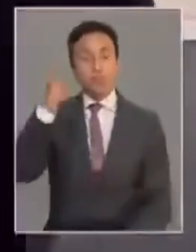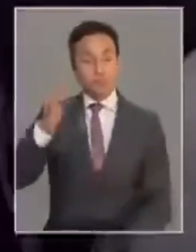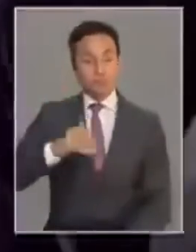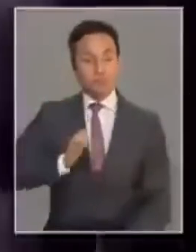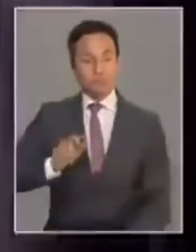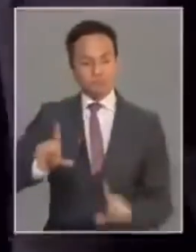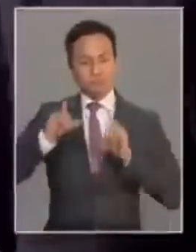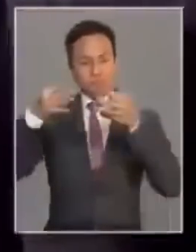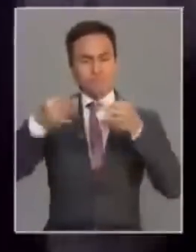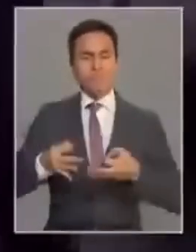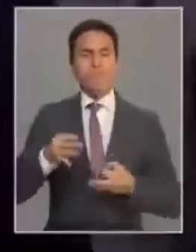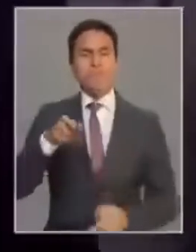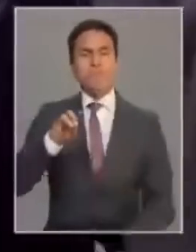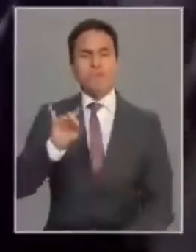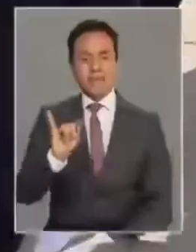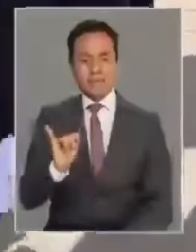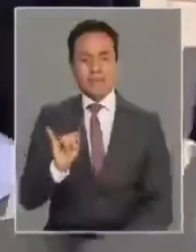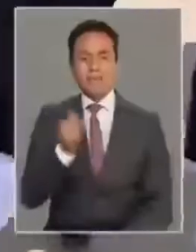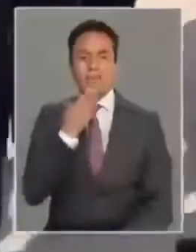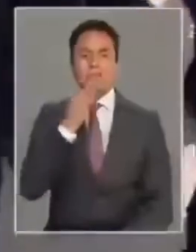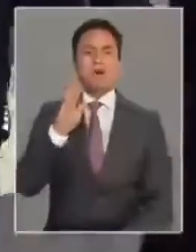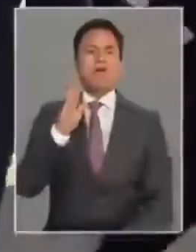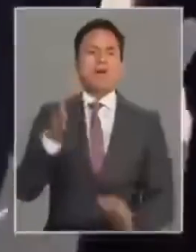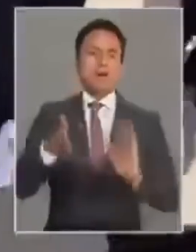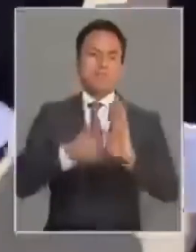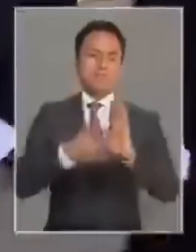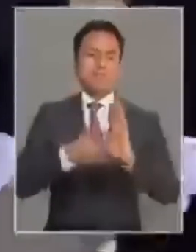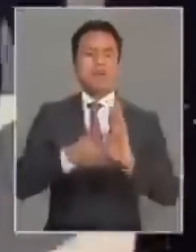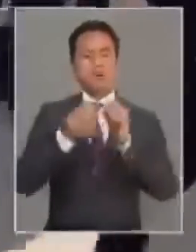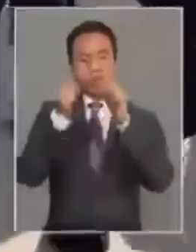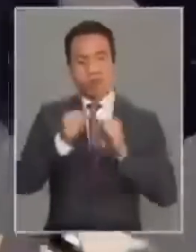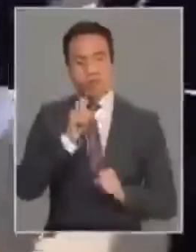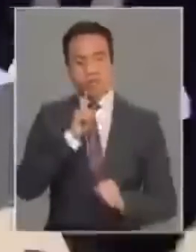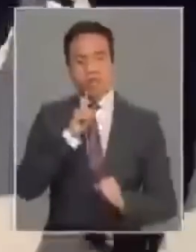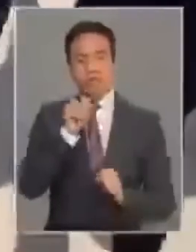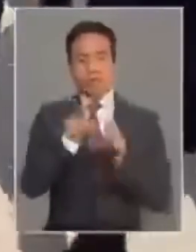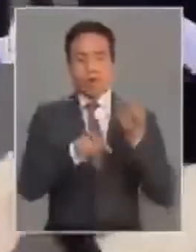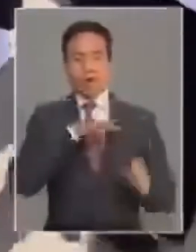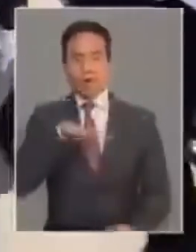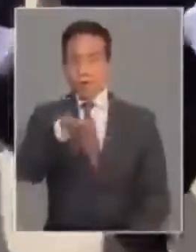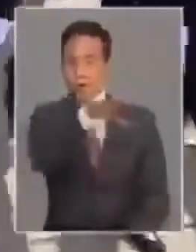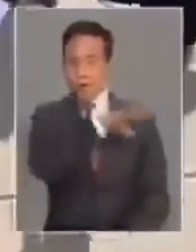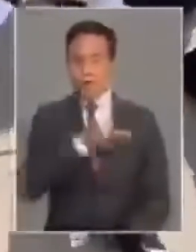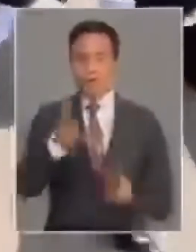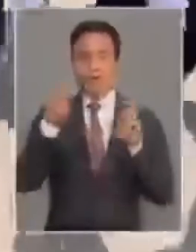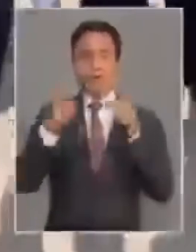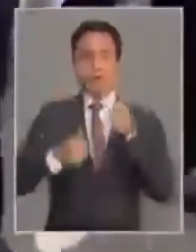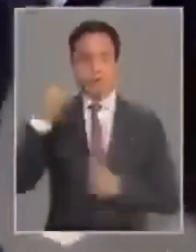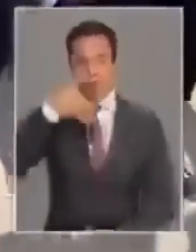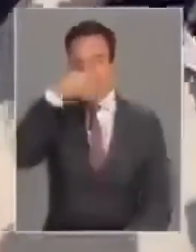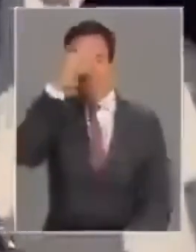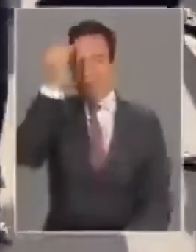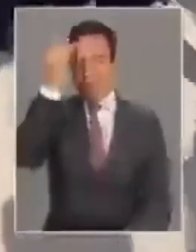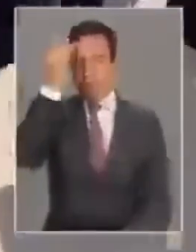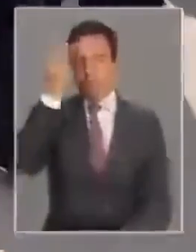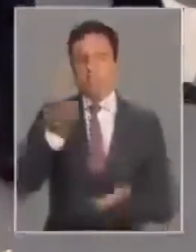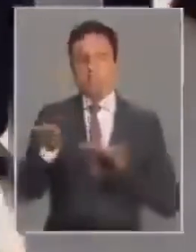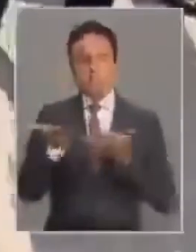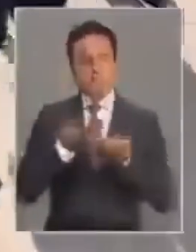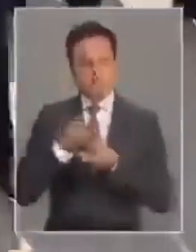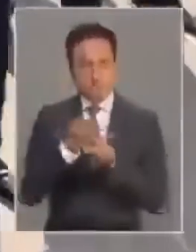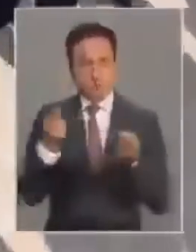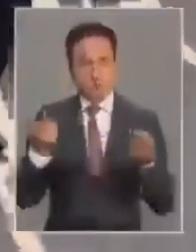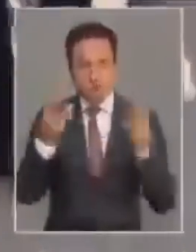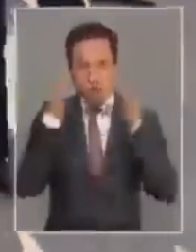oficial policial de la PDI son la mejor evidencia que pueden tener nuestros compatriotas sobre el profesionalismo, servicio